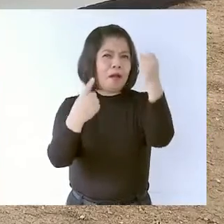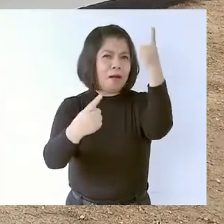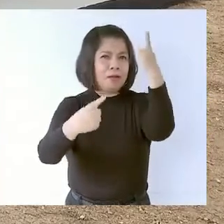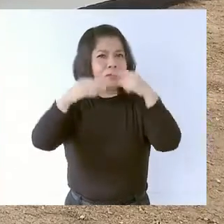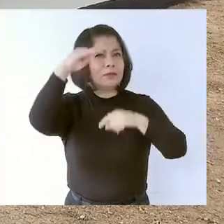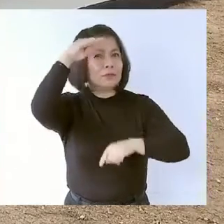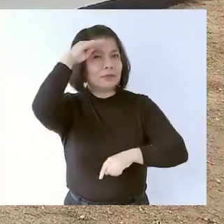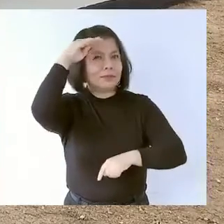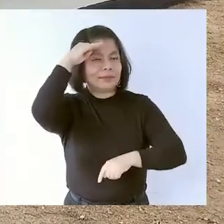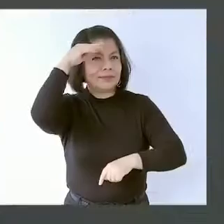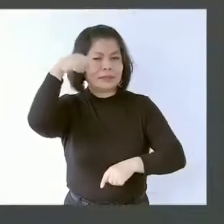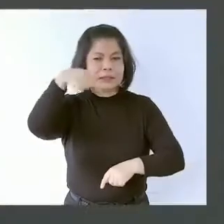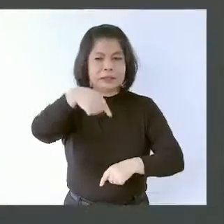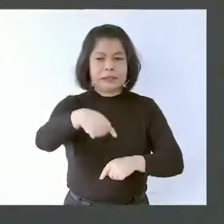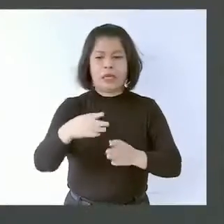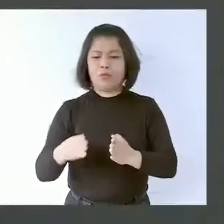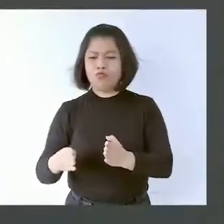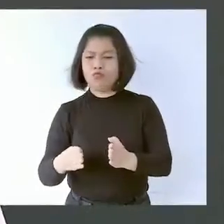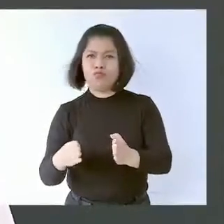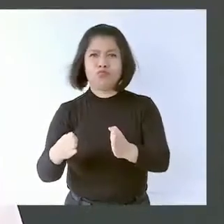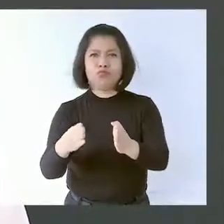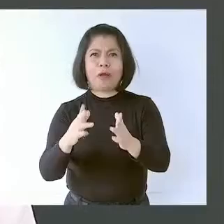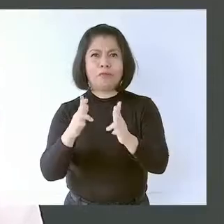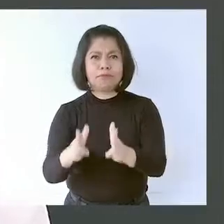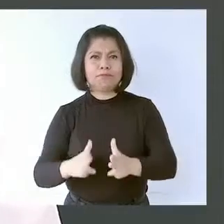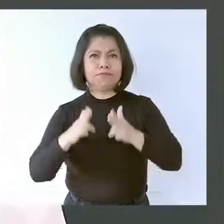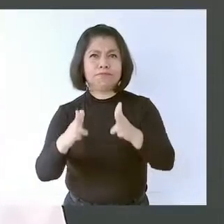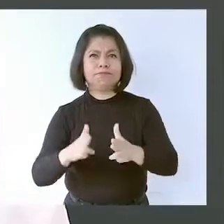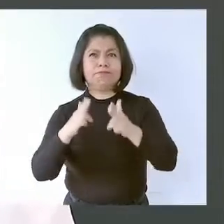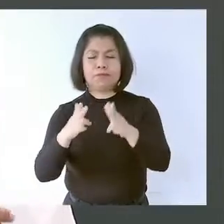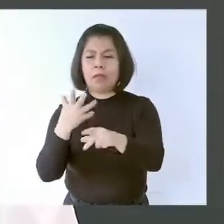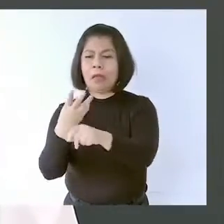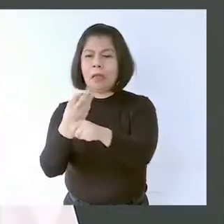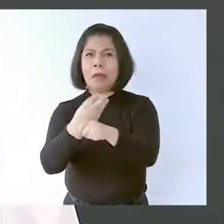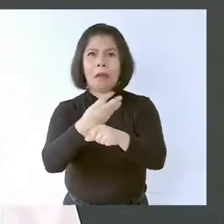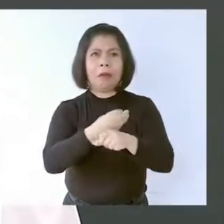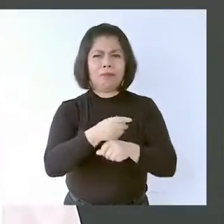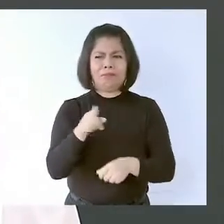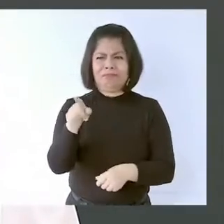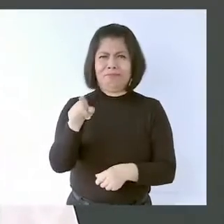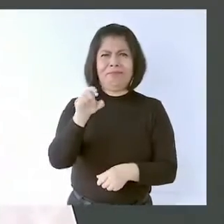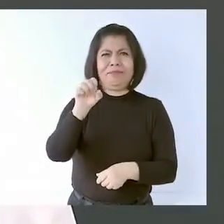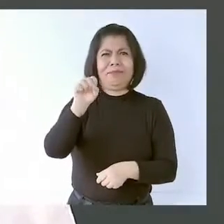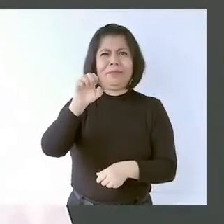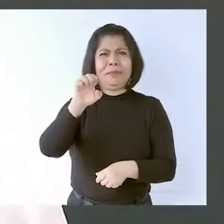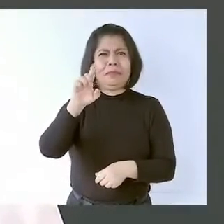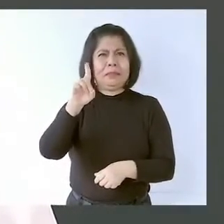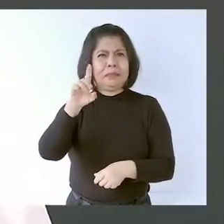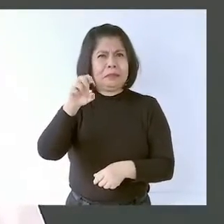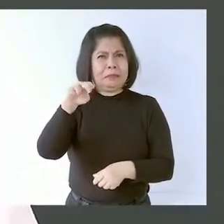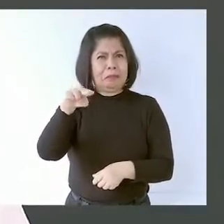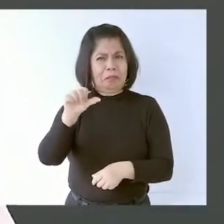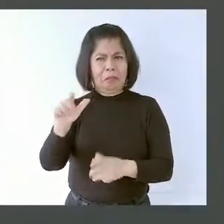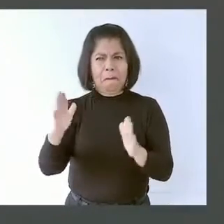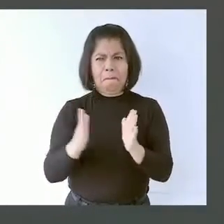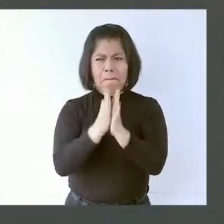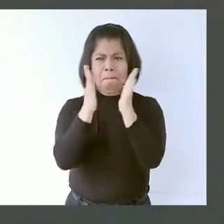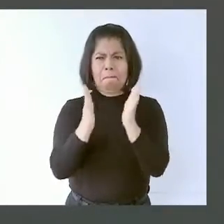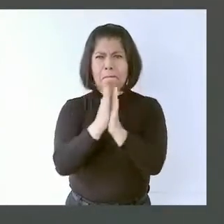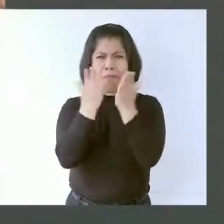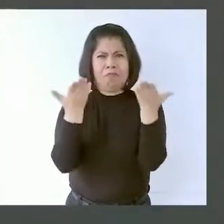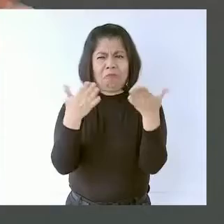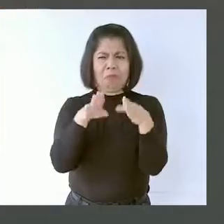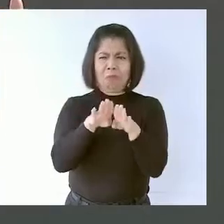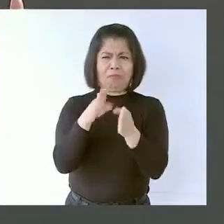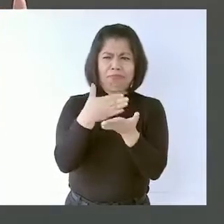las ordenanzas, en el reglamento de la Secretaría de la Defensa